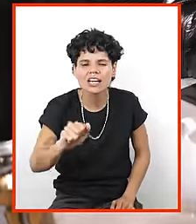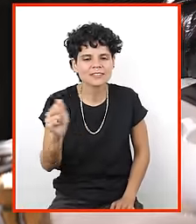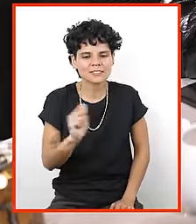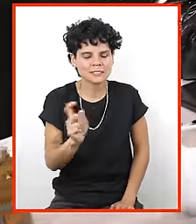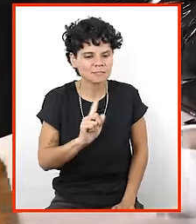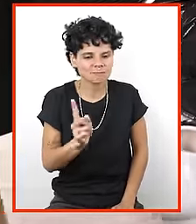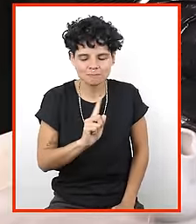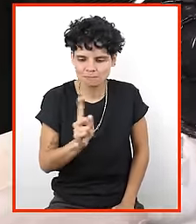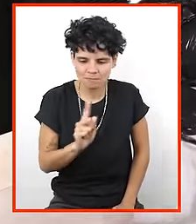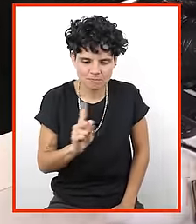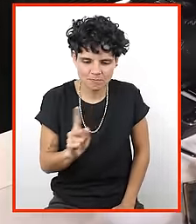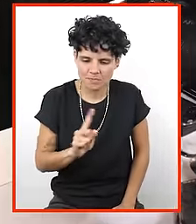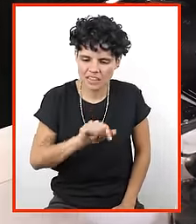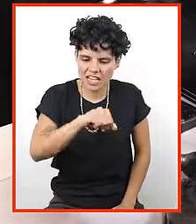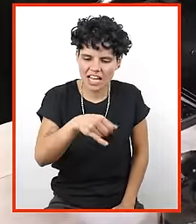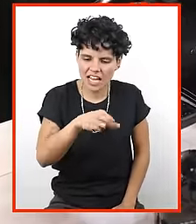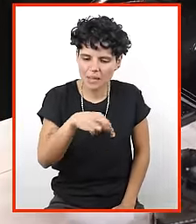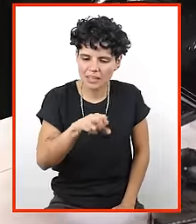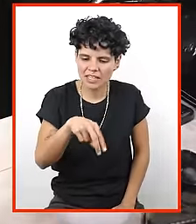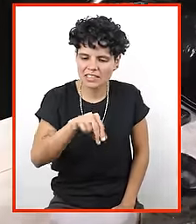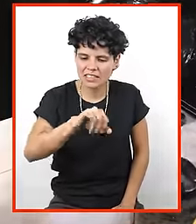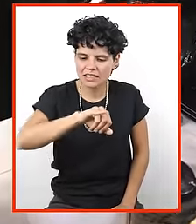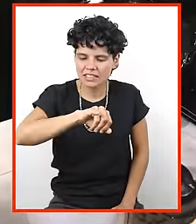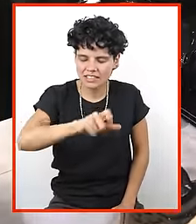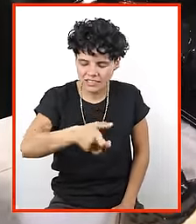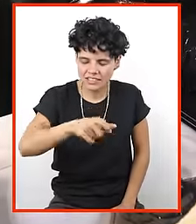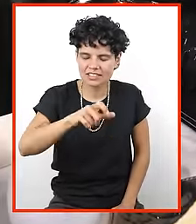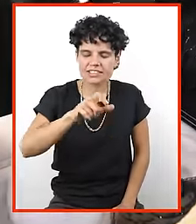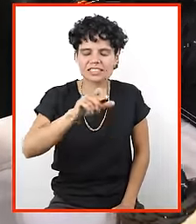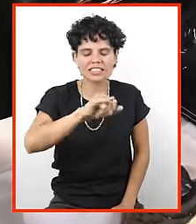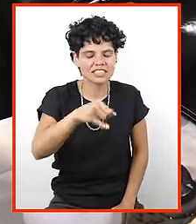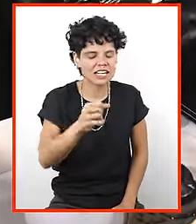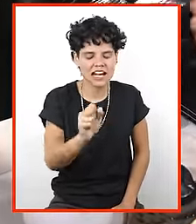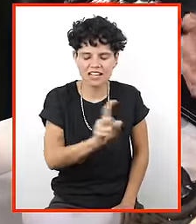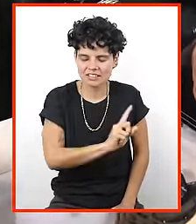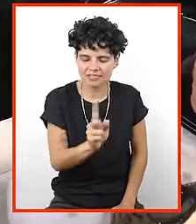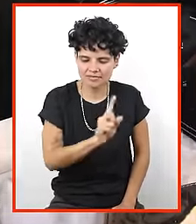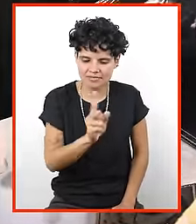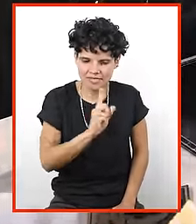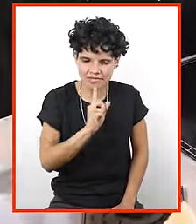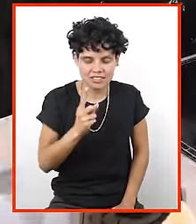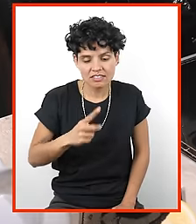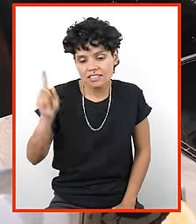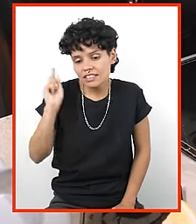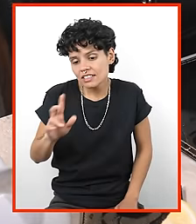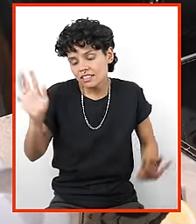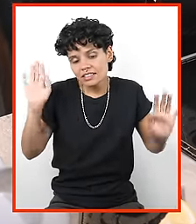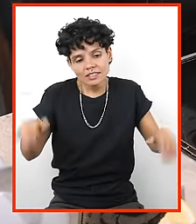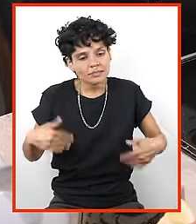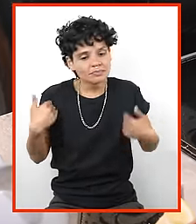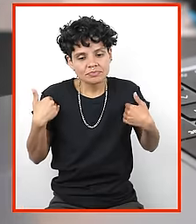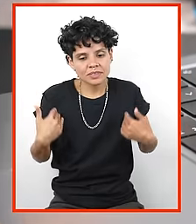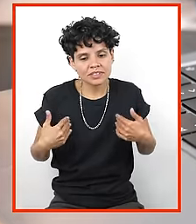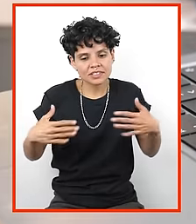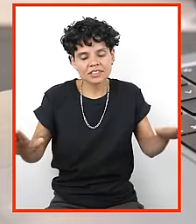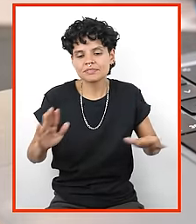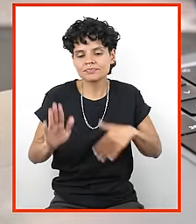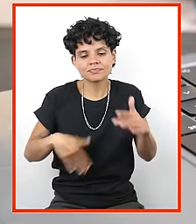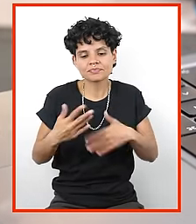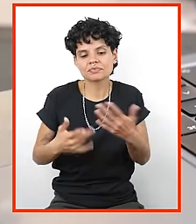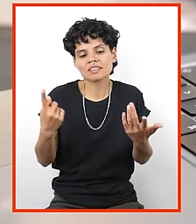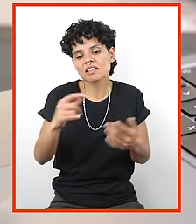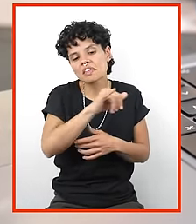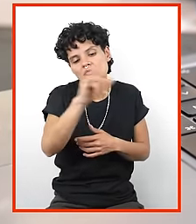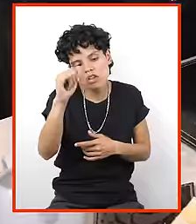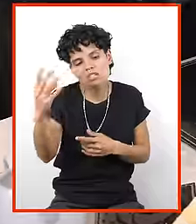No. No era Happening con Jazz. Puta la wea. No era Happening con Jazz. No era Happening con Jazz. Ya, bueno, sigamos. Pero alguien se parece. Algún momento